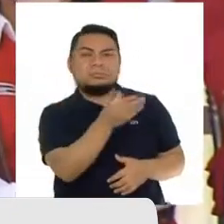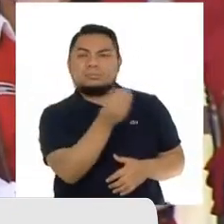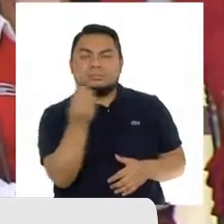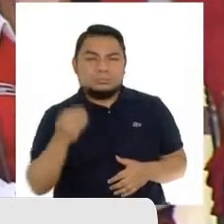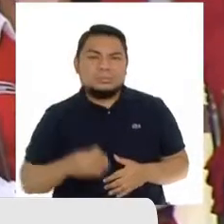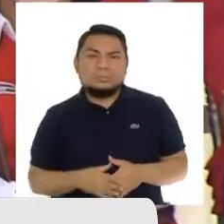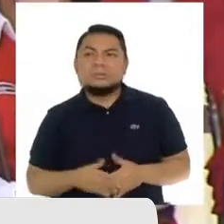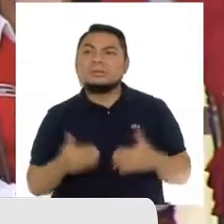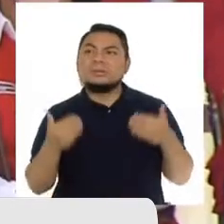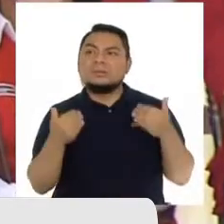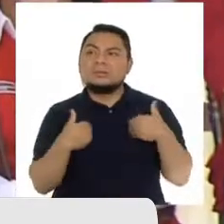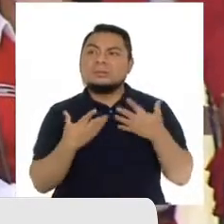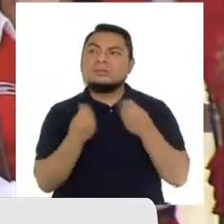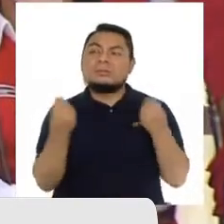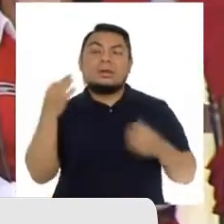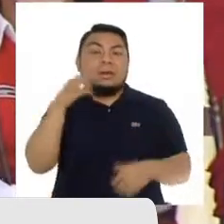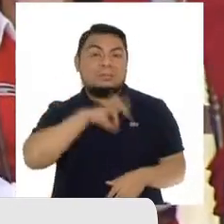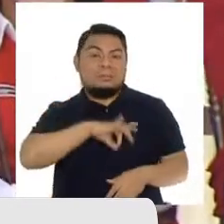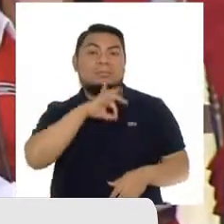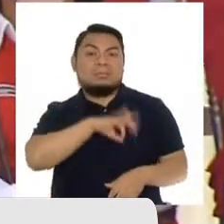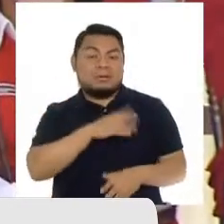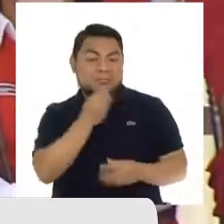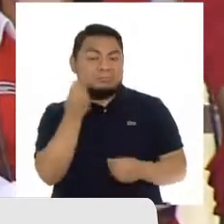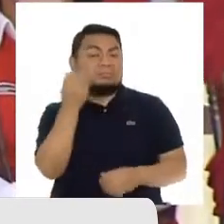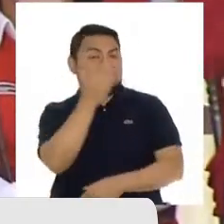tienen muchos privilegios